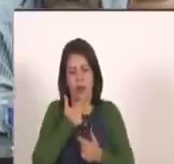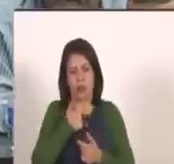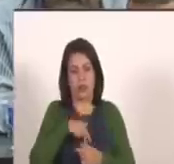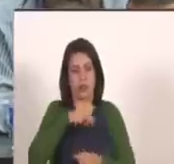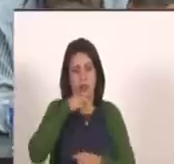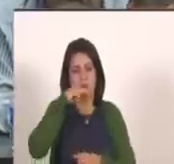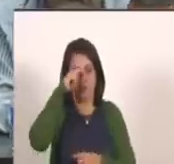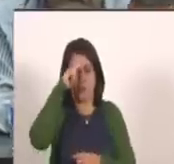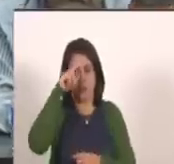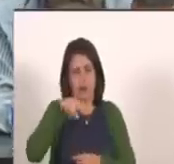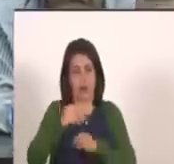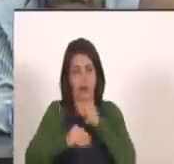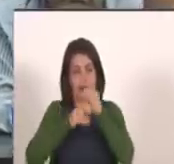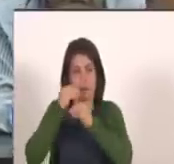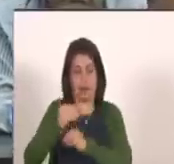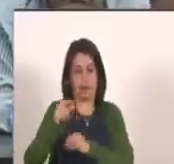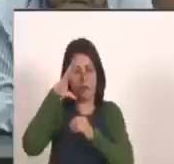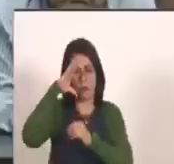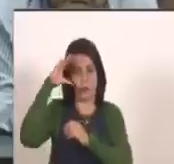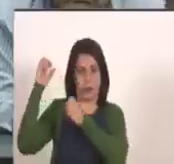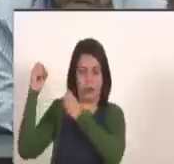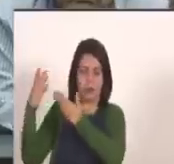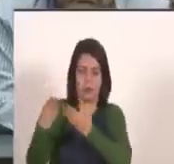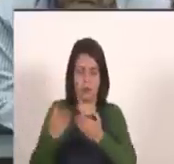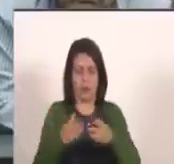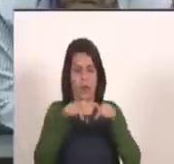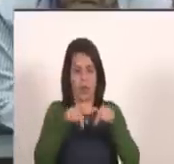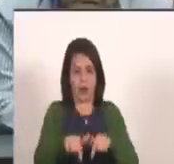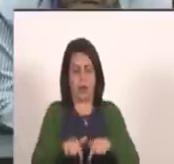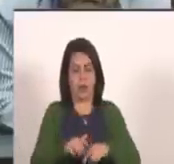el Padre Creador nos ha enviado,